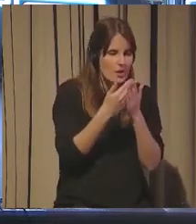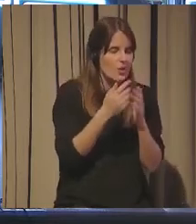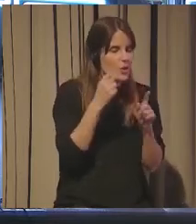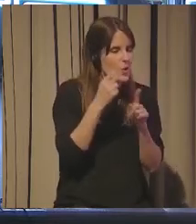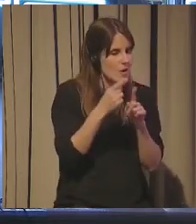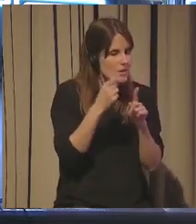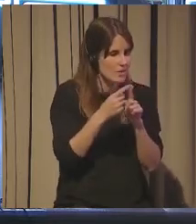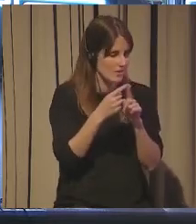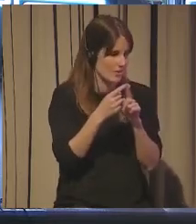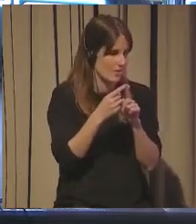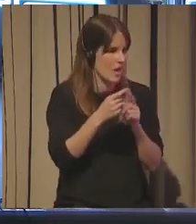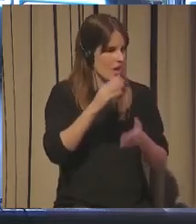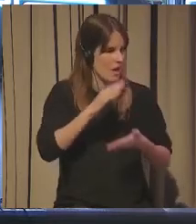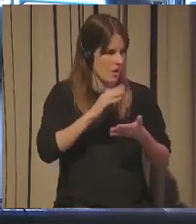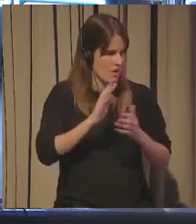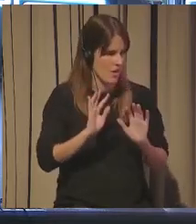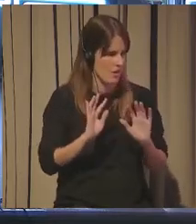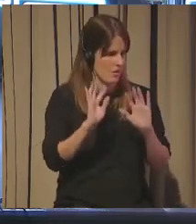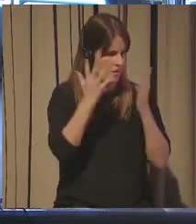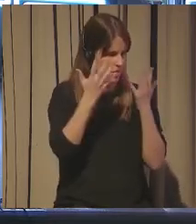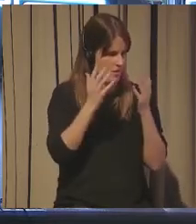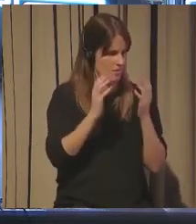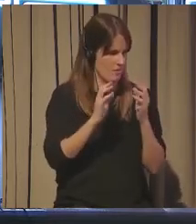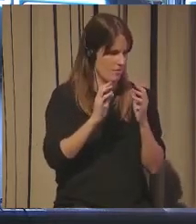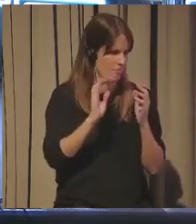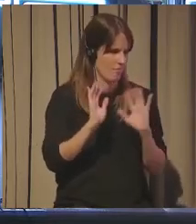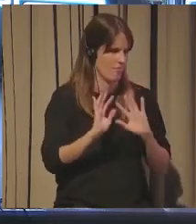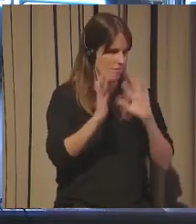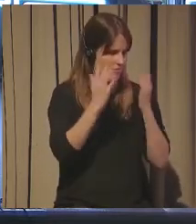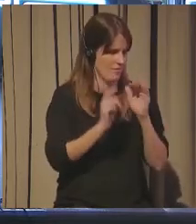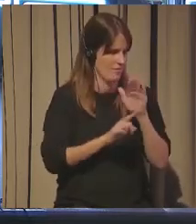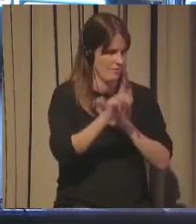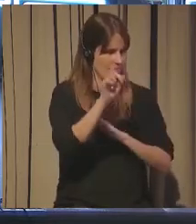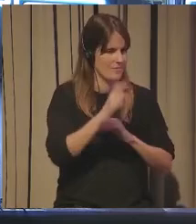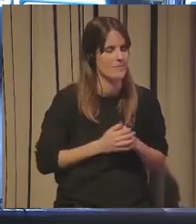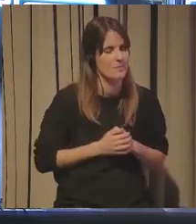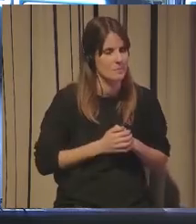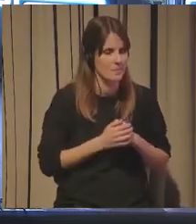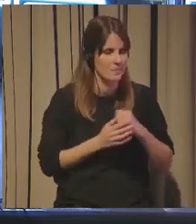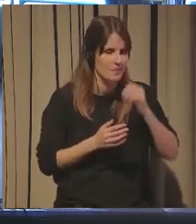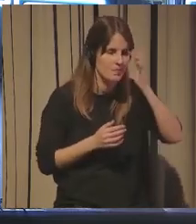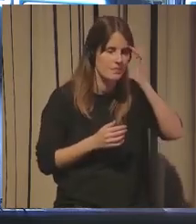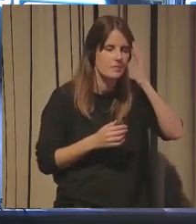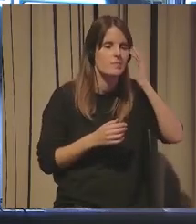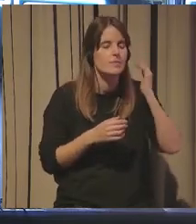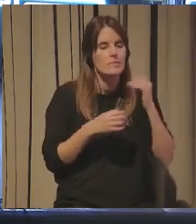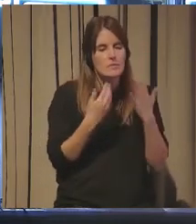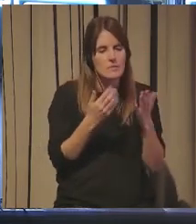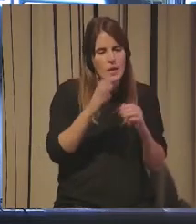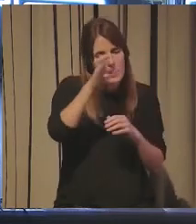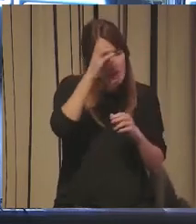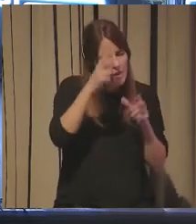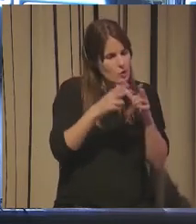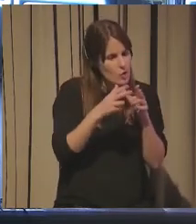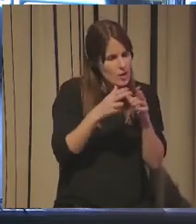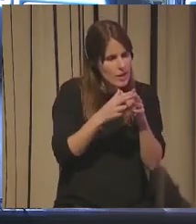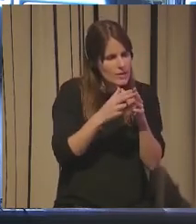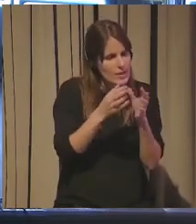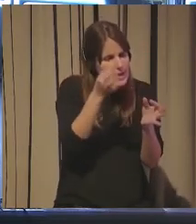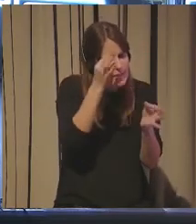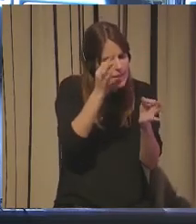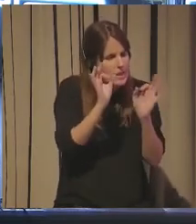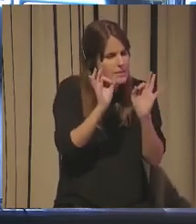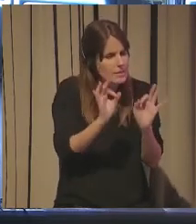gente a verlo de esa manera, y está claro, no hay una física de las ciencias sociales o del cambio